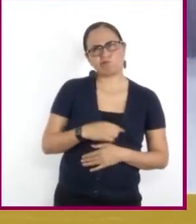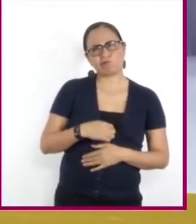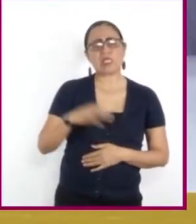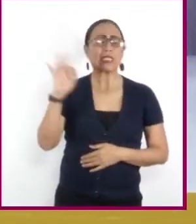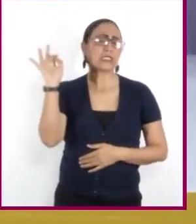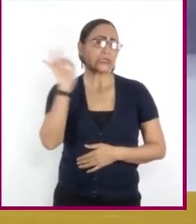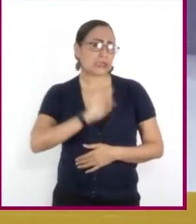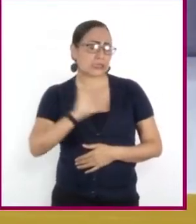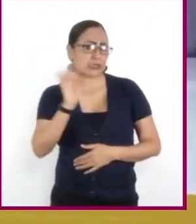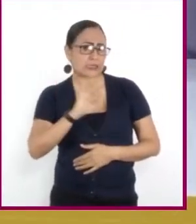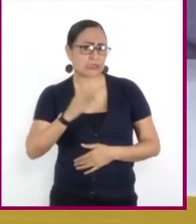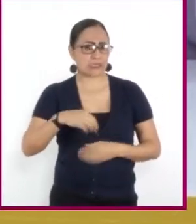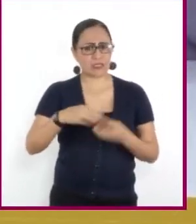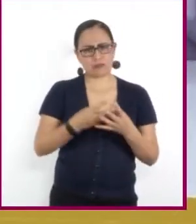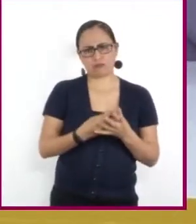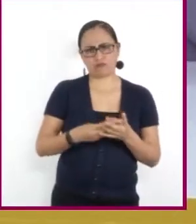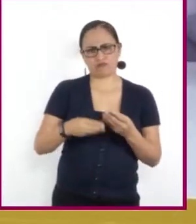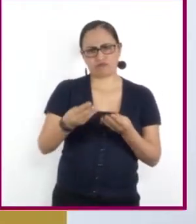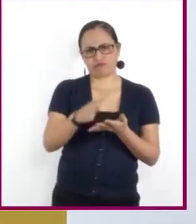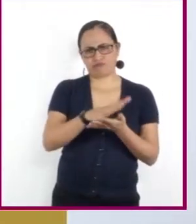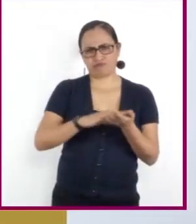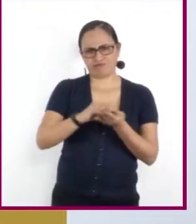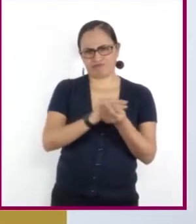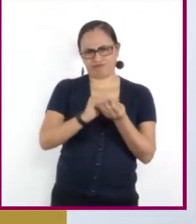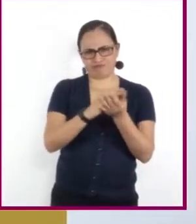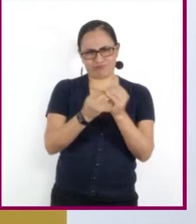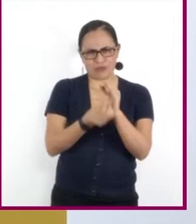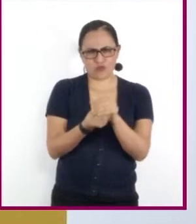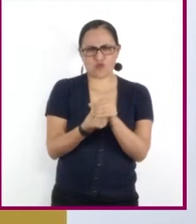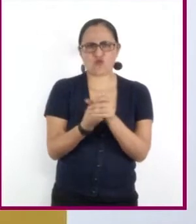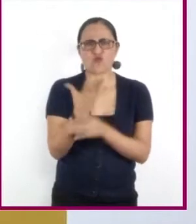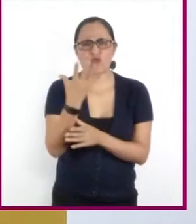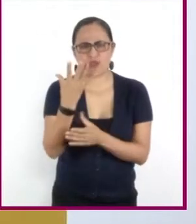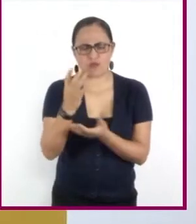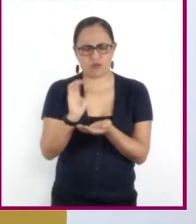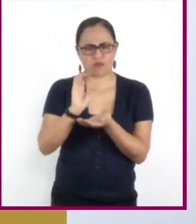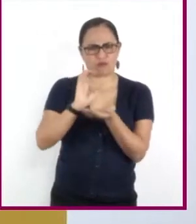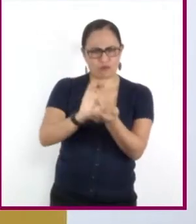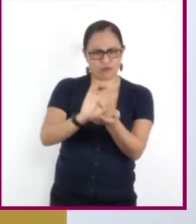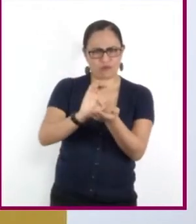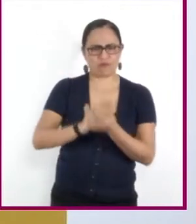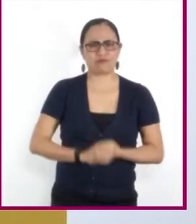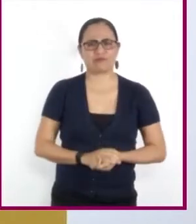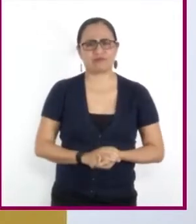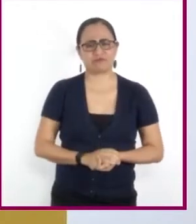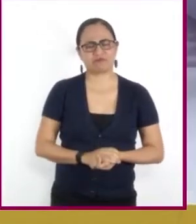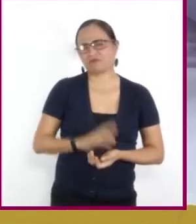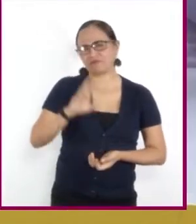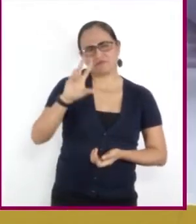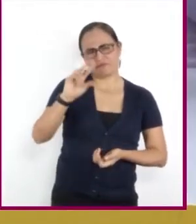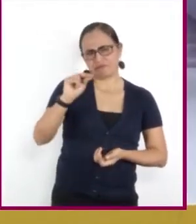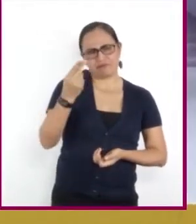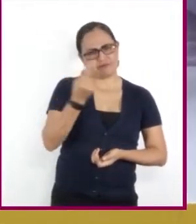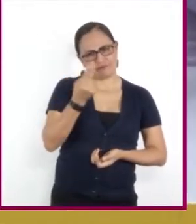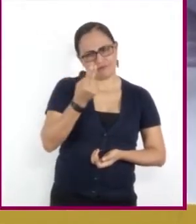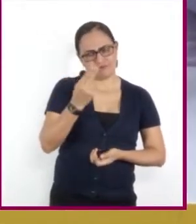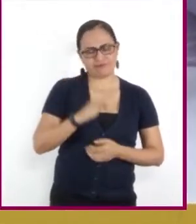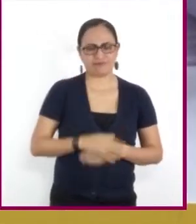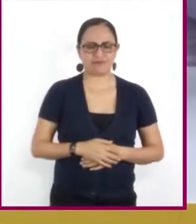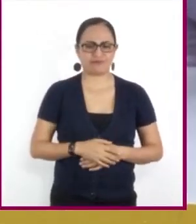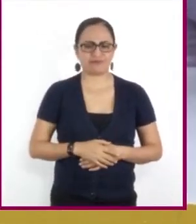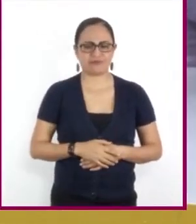Probablemente se mezclarán, tendremos un nuevo compuesto. ¿No es así? No necesariamente.